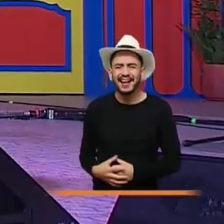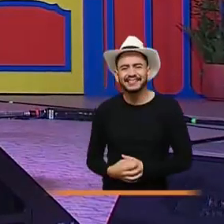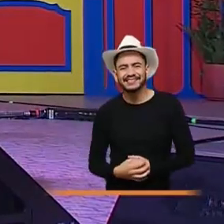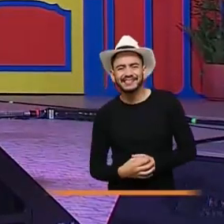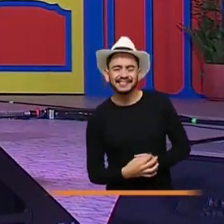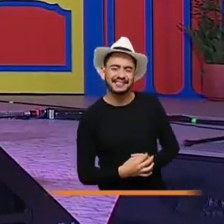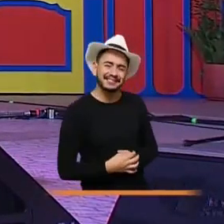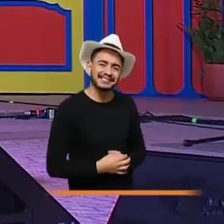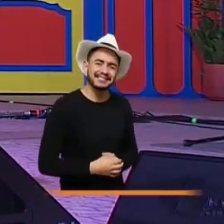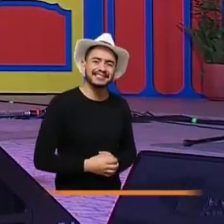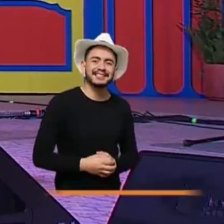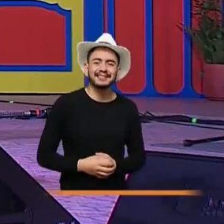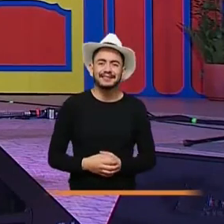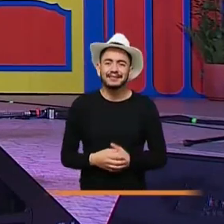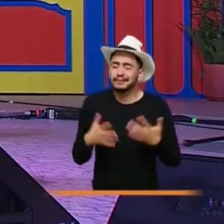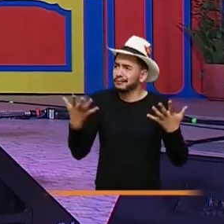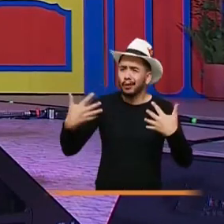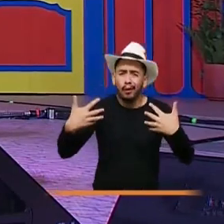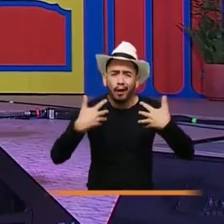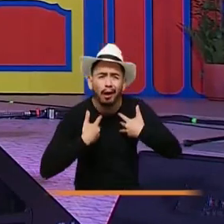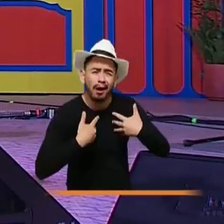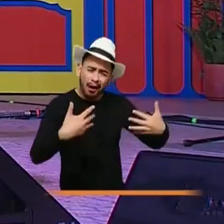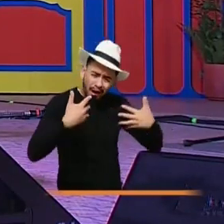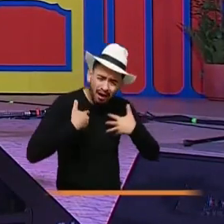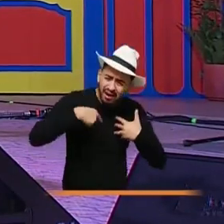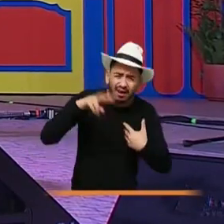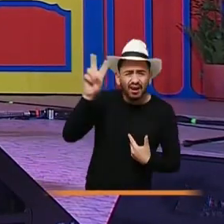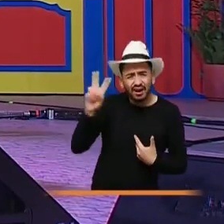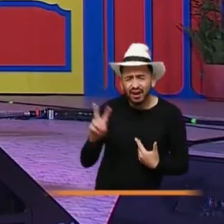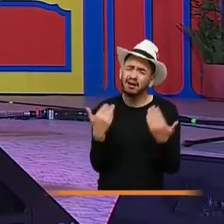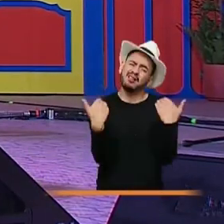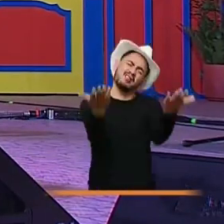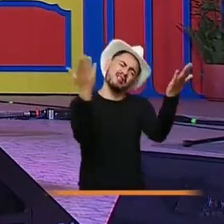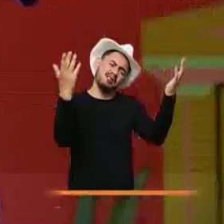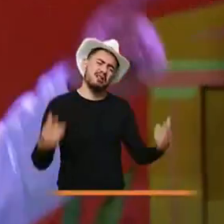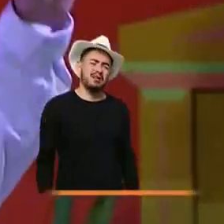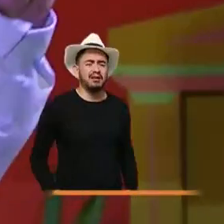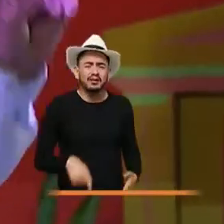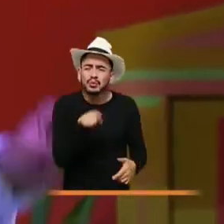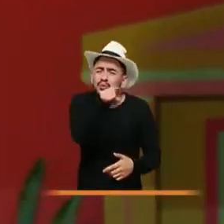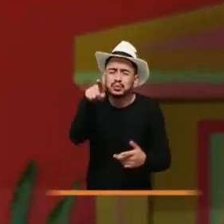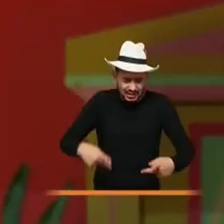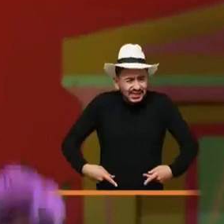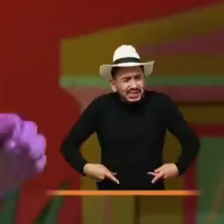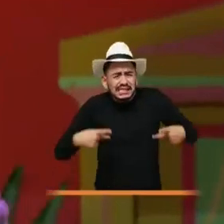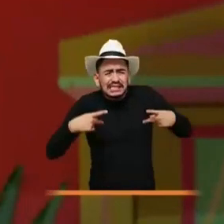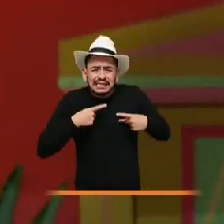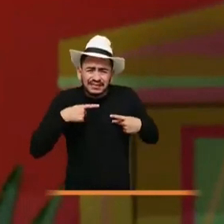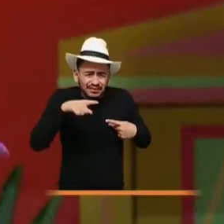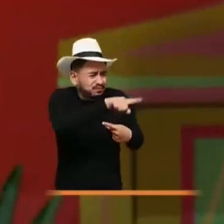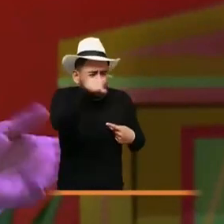y sufrirá a venezuela como le joden la vida y yo quiero que